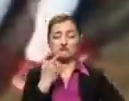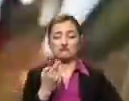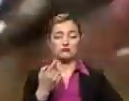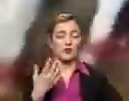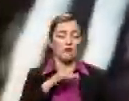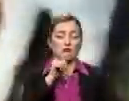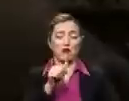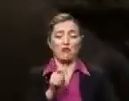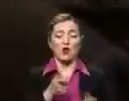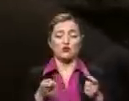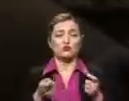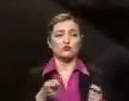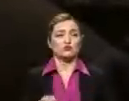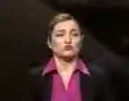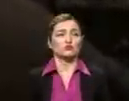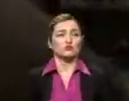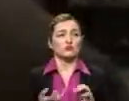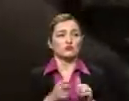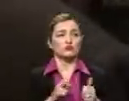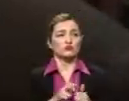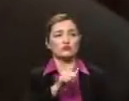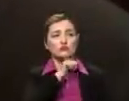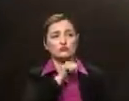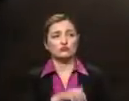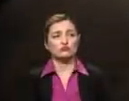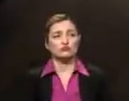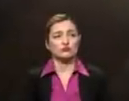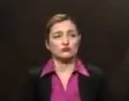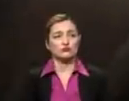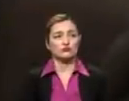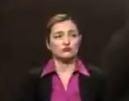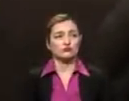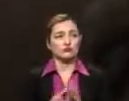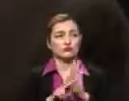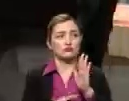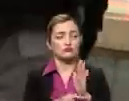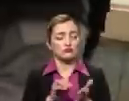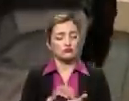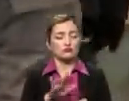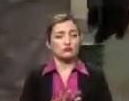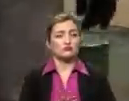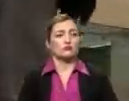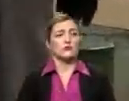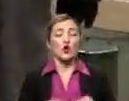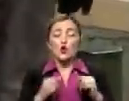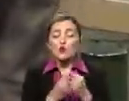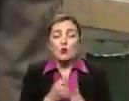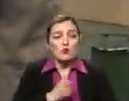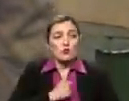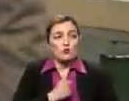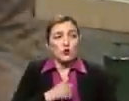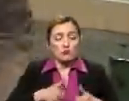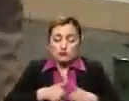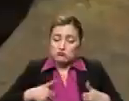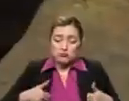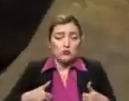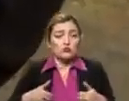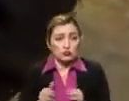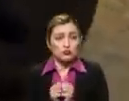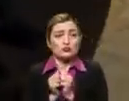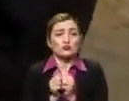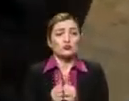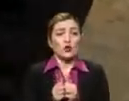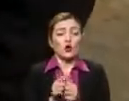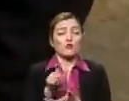hace falta control. Mucho problema, mucha delincuencia. Hay que poner un poquito más de regla en esto por aquí. Hay grupos de propietarios de locales que se han unido